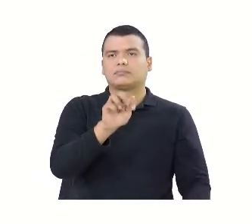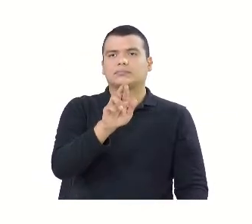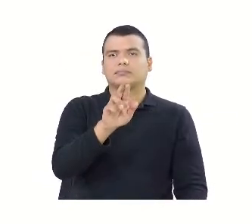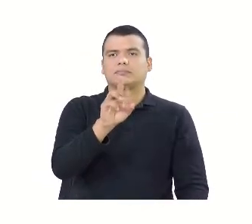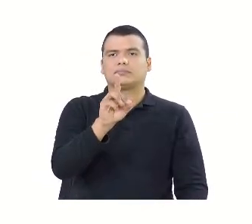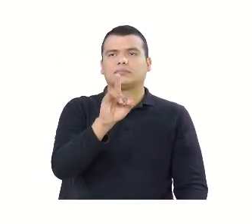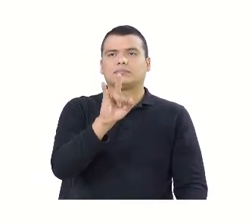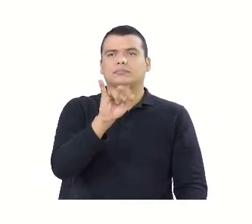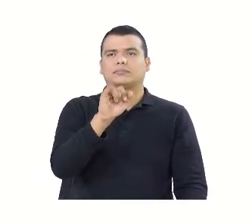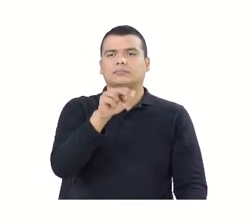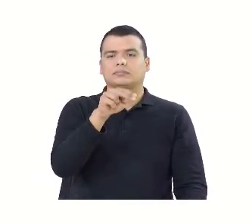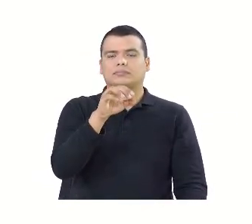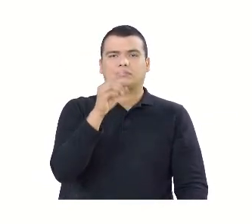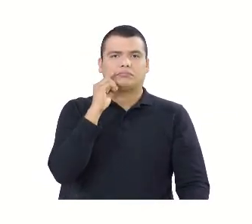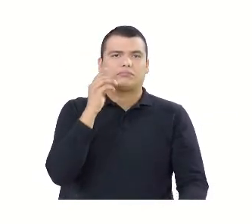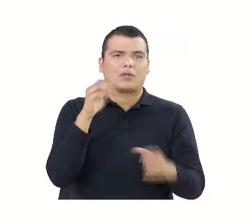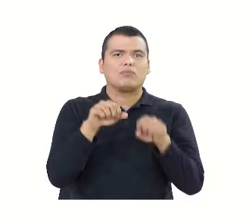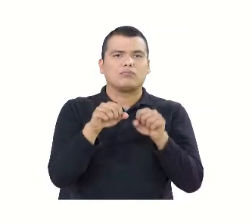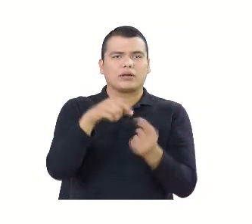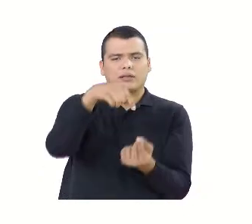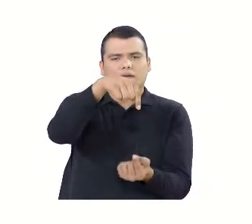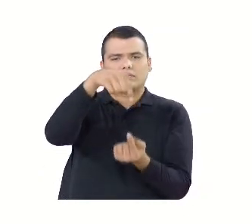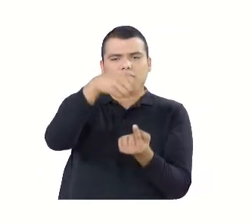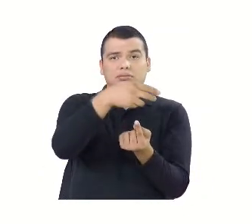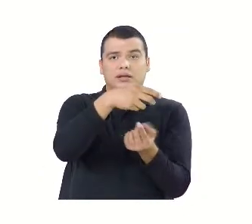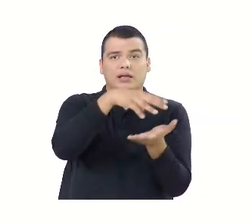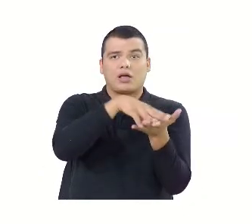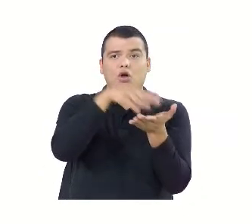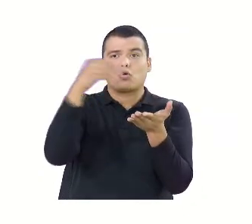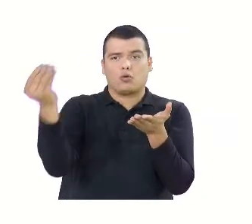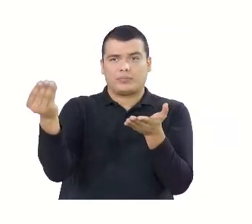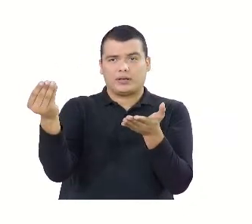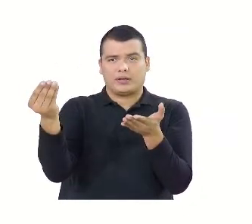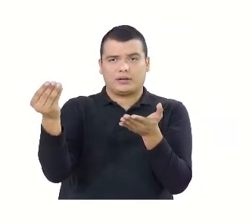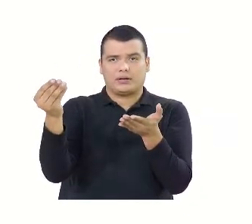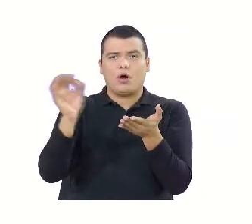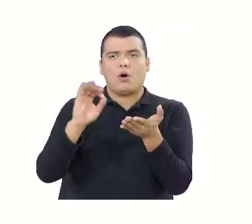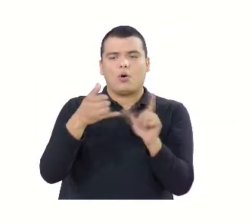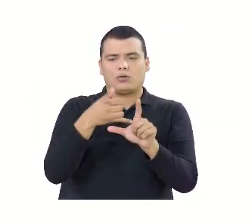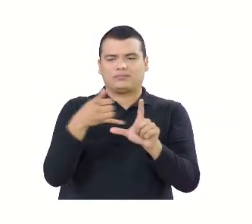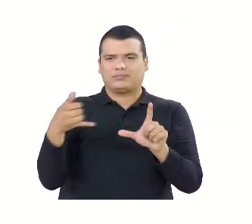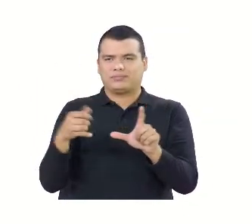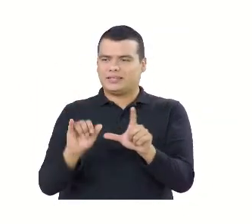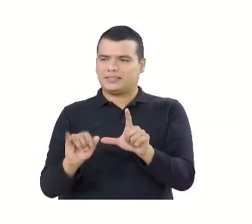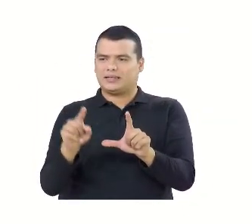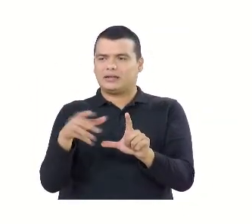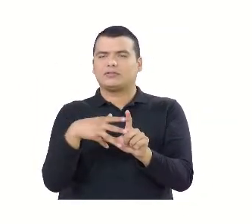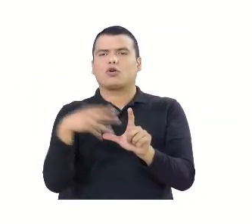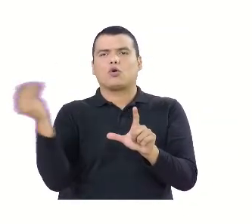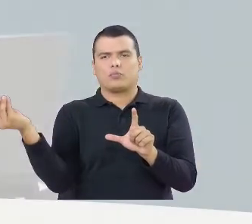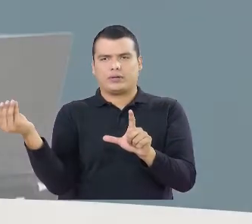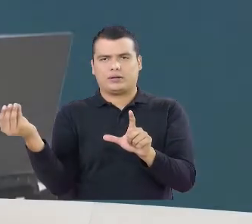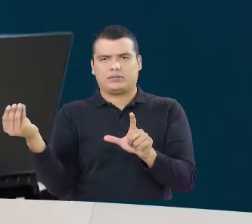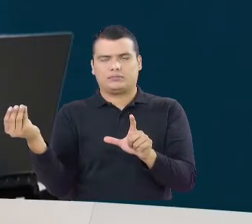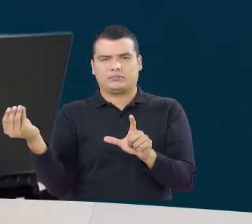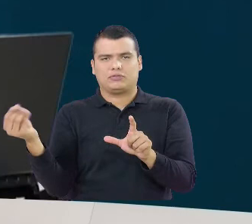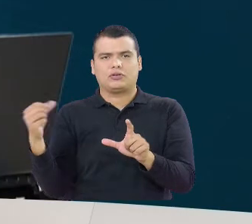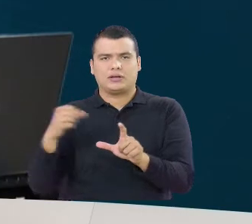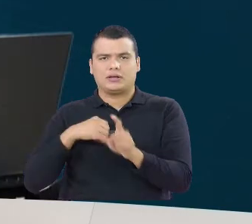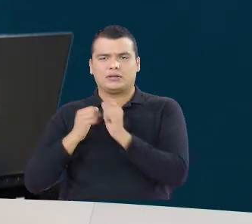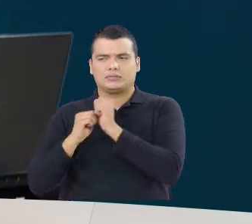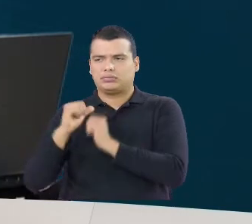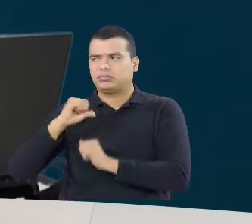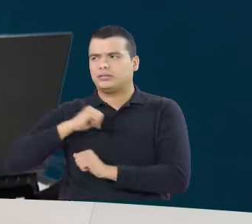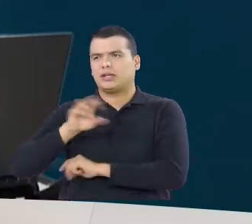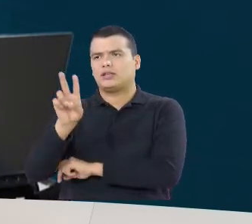de, por ejemplo, clonar un eje X o clonar un eje Y. ¿Para qué? Por ejemplo, en esta máquina nomás tengo dos motores, uno aquí y otro en